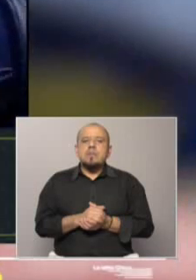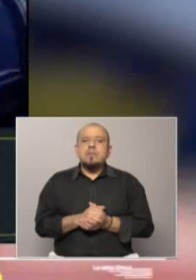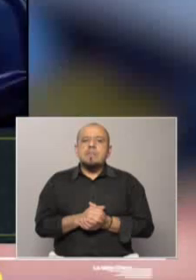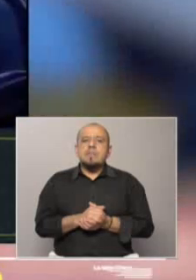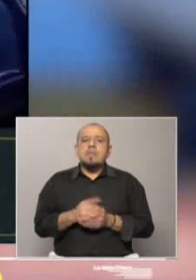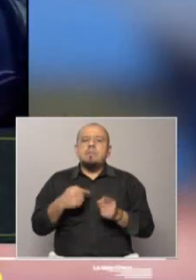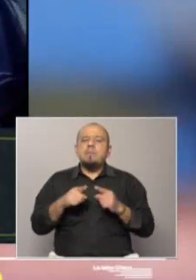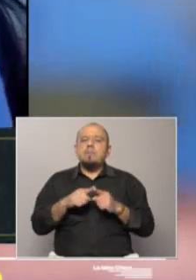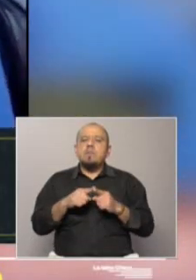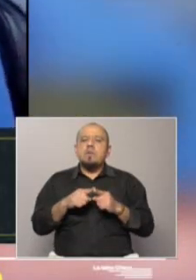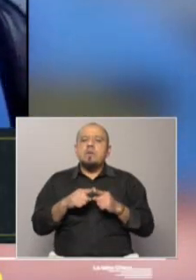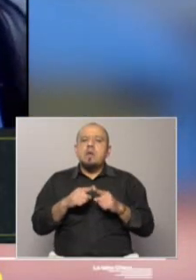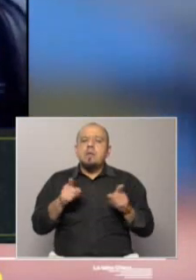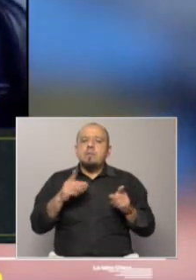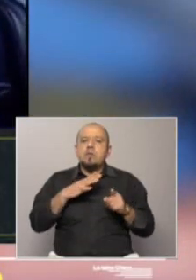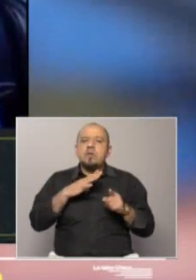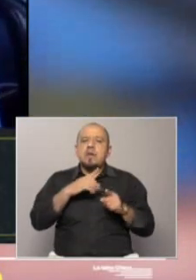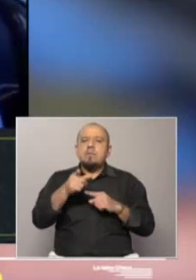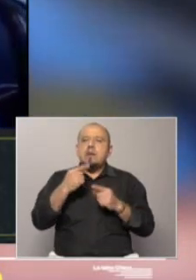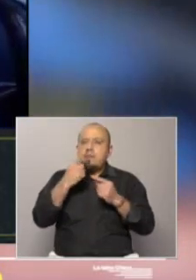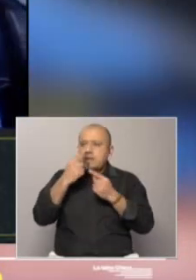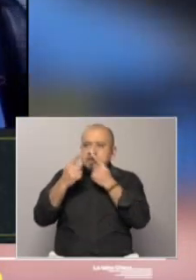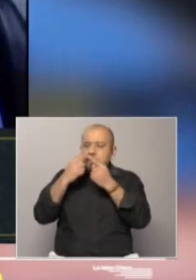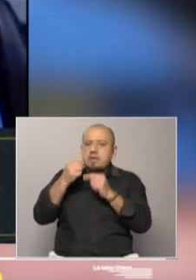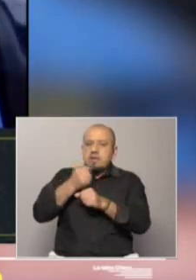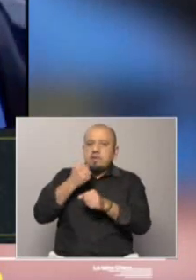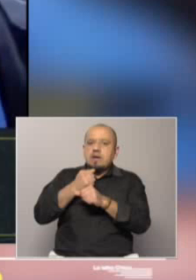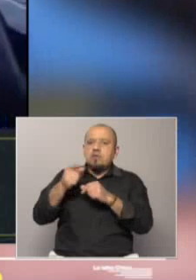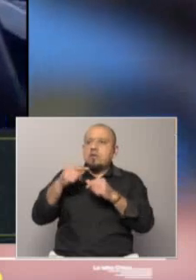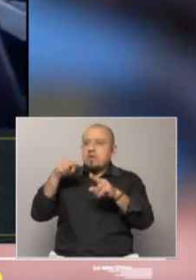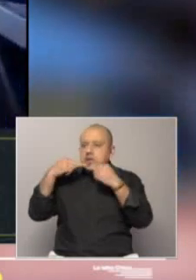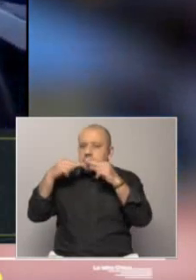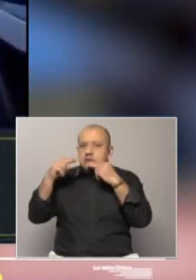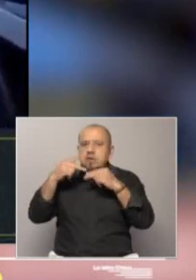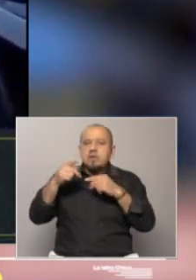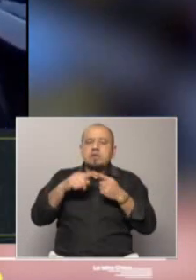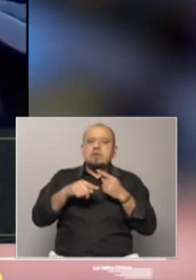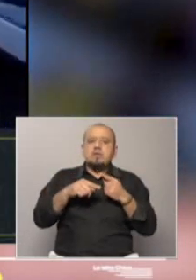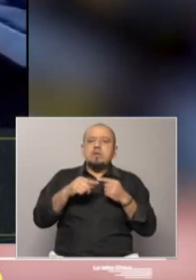él, pero existe para miles de trabajadores, de gastronómicos, de